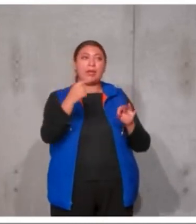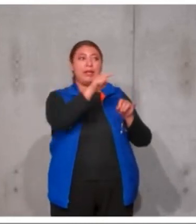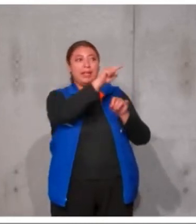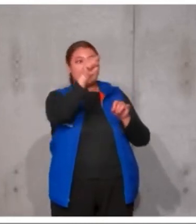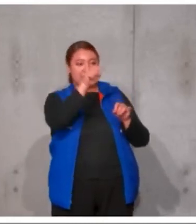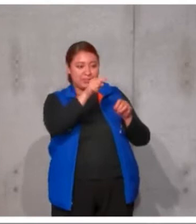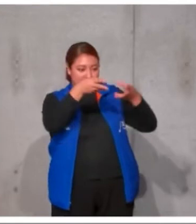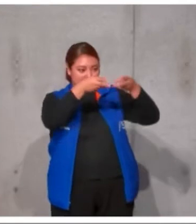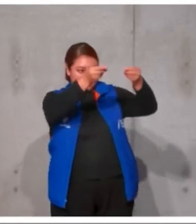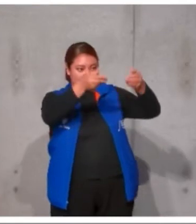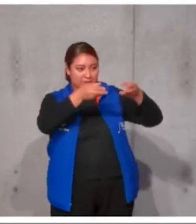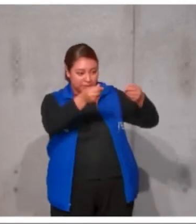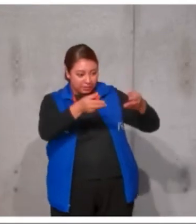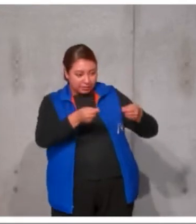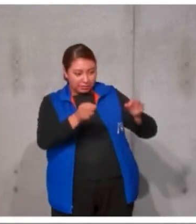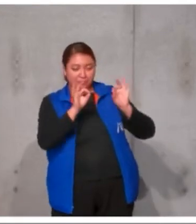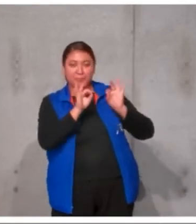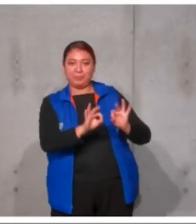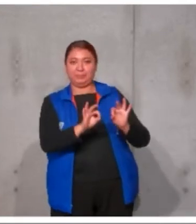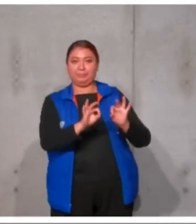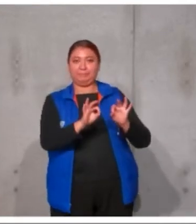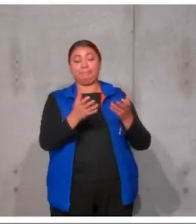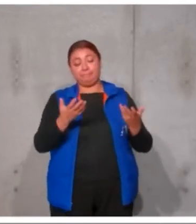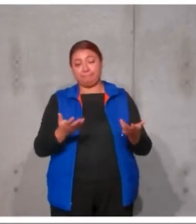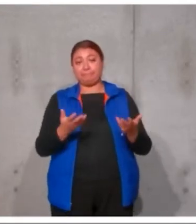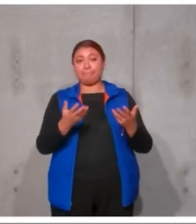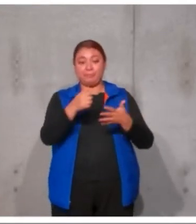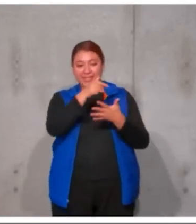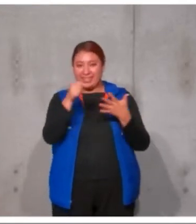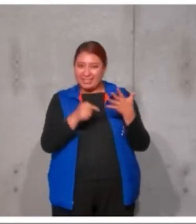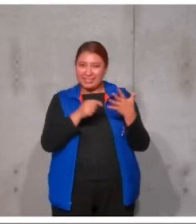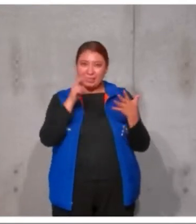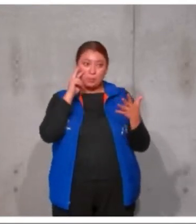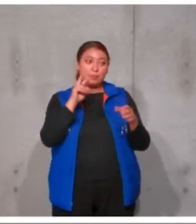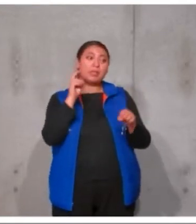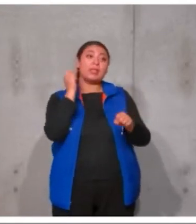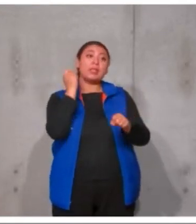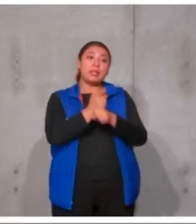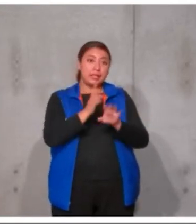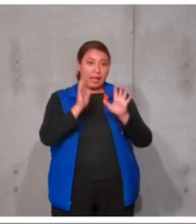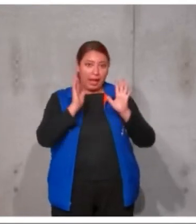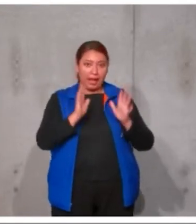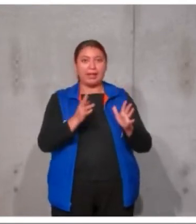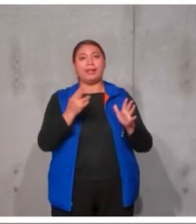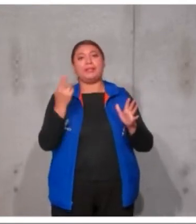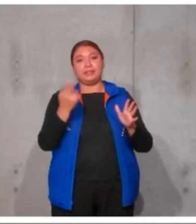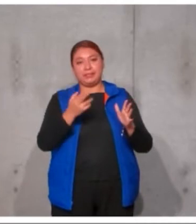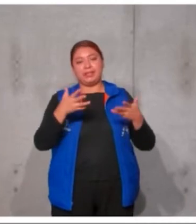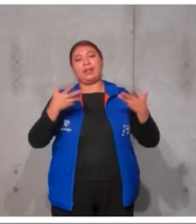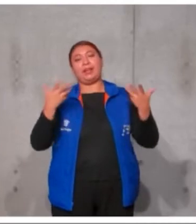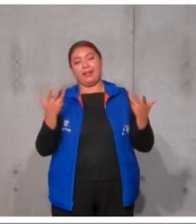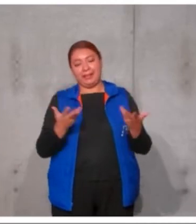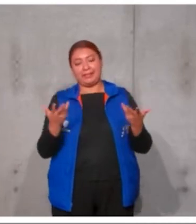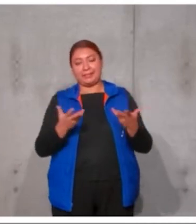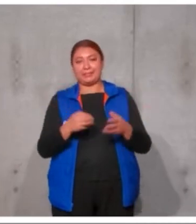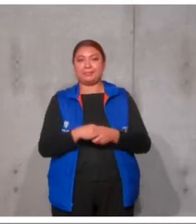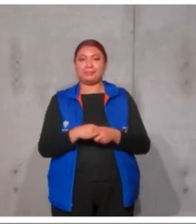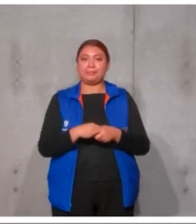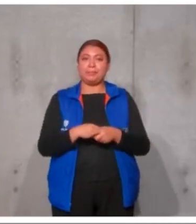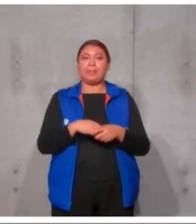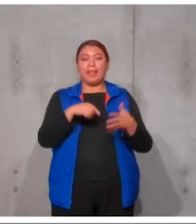a esos asuntos críticos que en esta matriz que estamos viendo, por ejemplo, pues ahí está el tema de